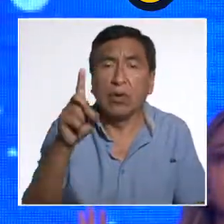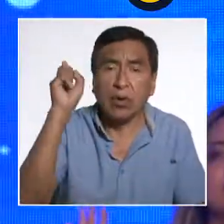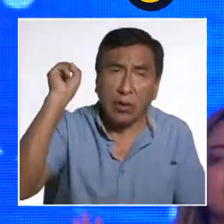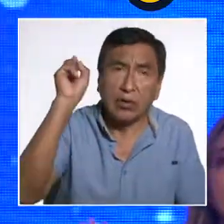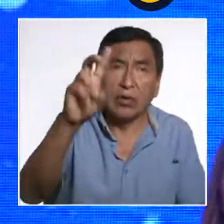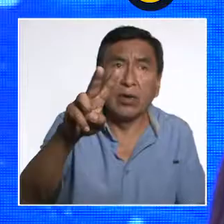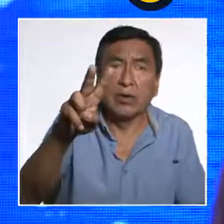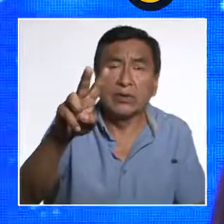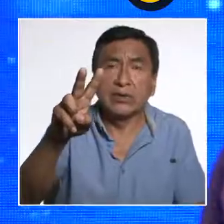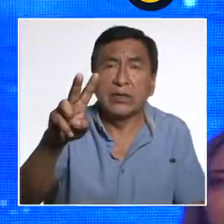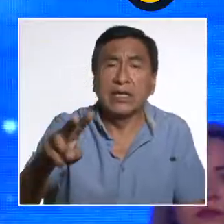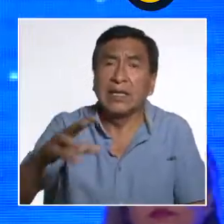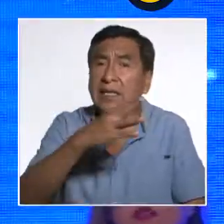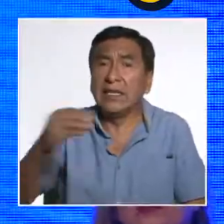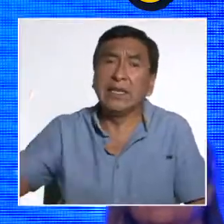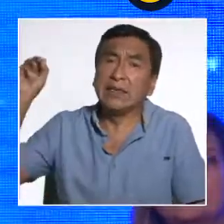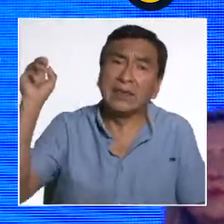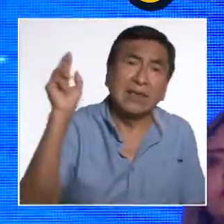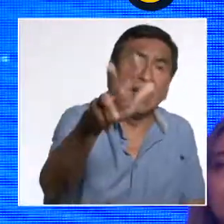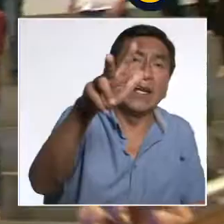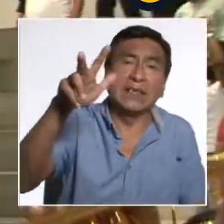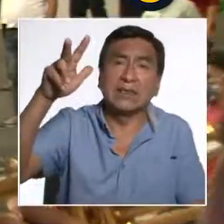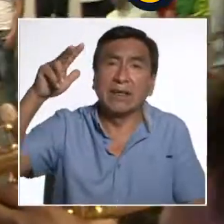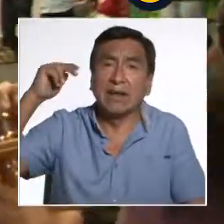dos y a la cuenta de tres,